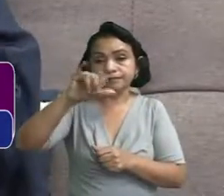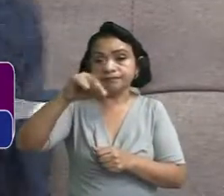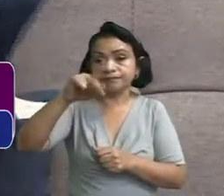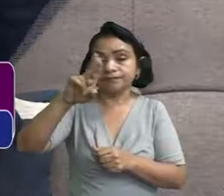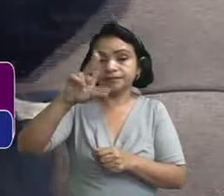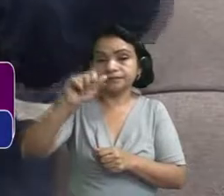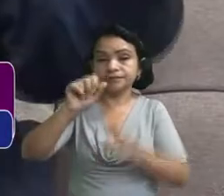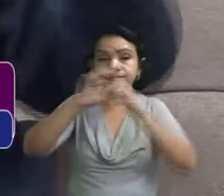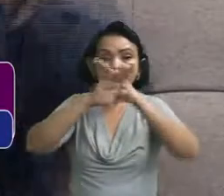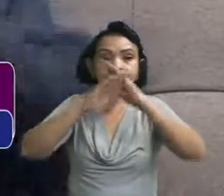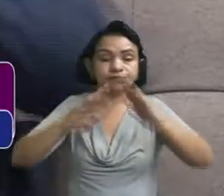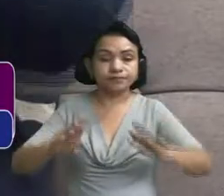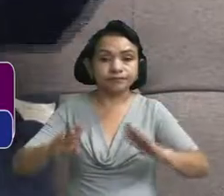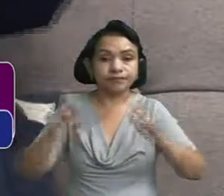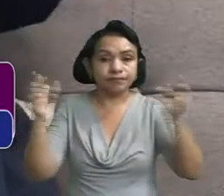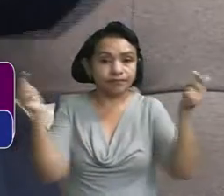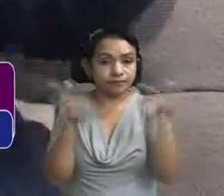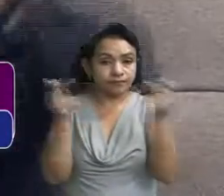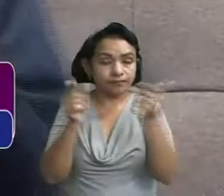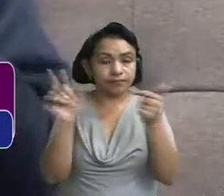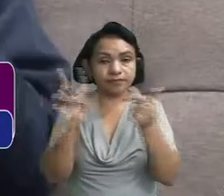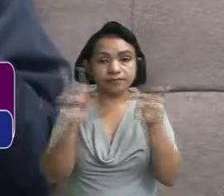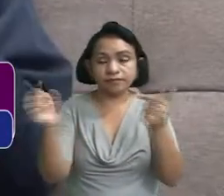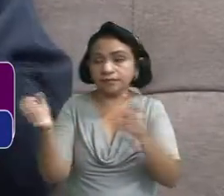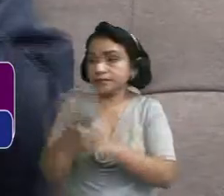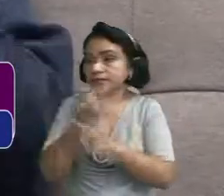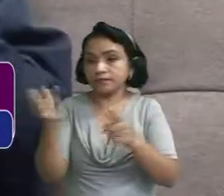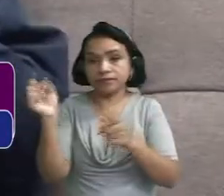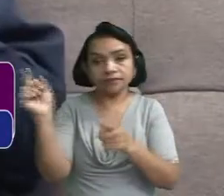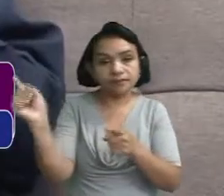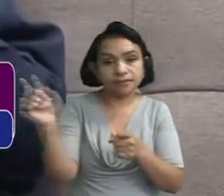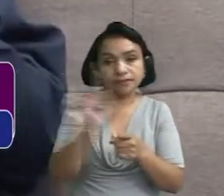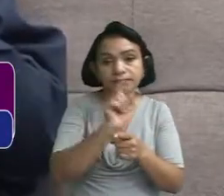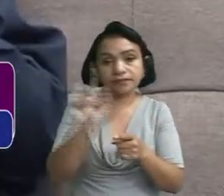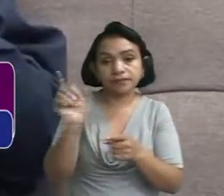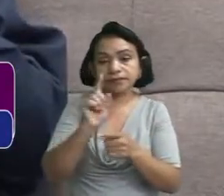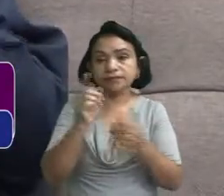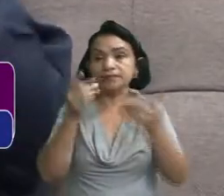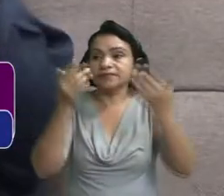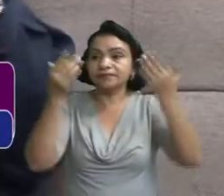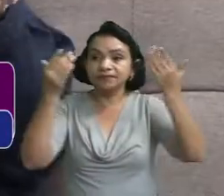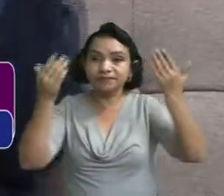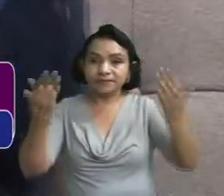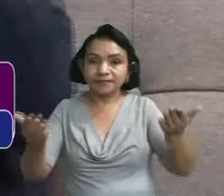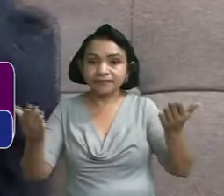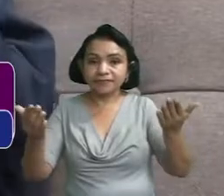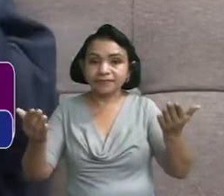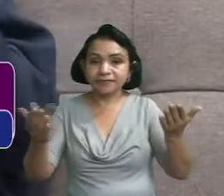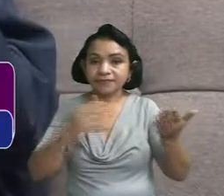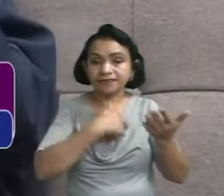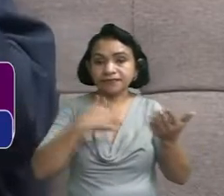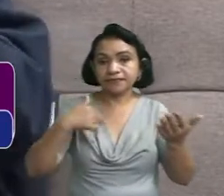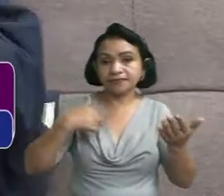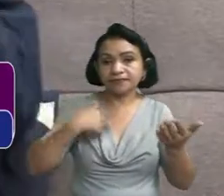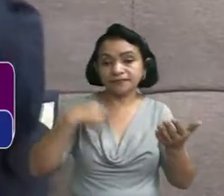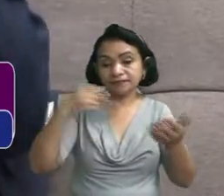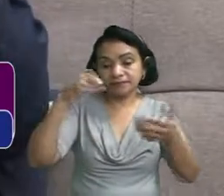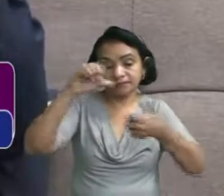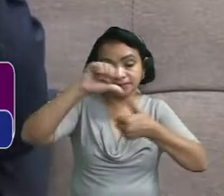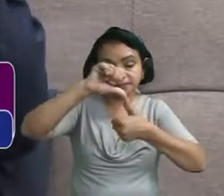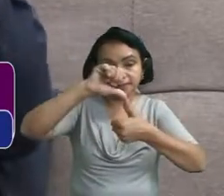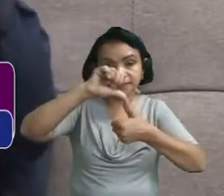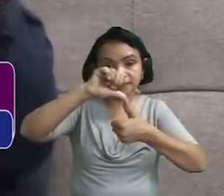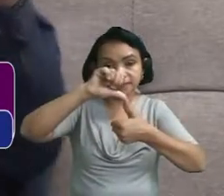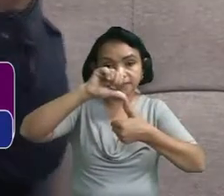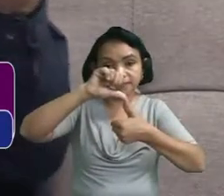la paz, no solo el tema de la guerra, no solo el tema de la violencia. Pero bueno, en ese momento se impuso en Centroamérica, en el